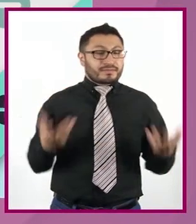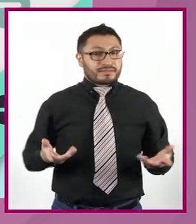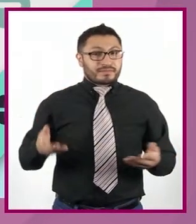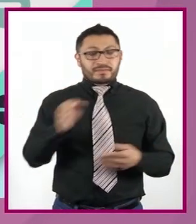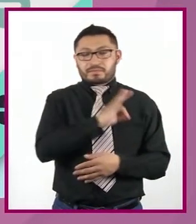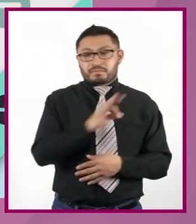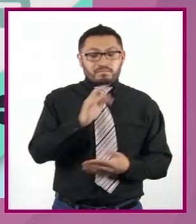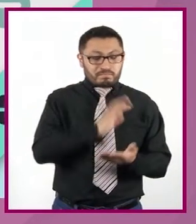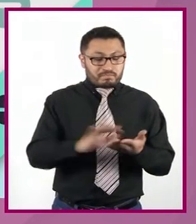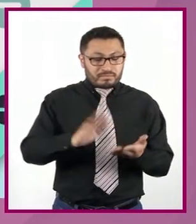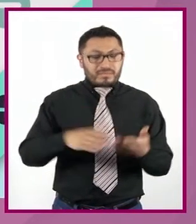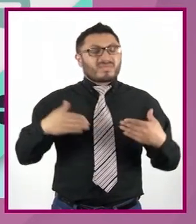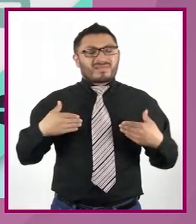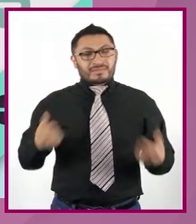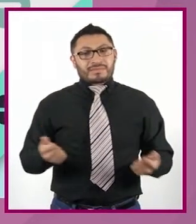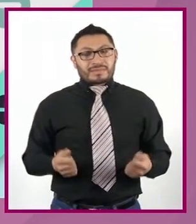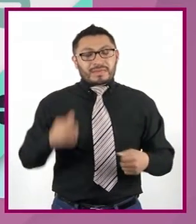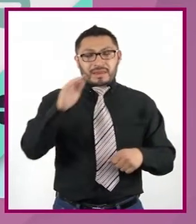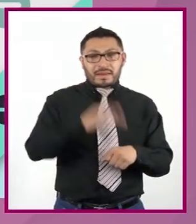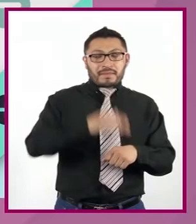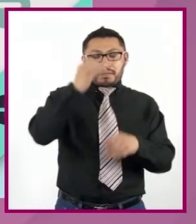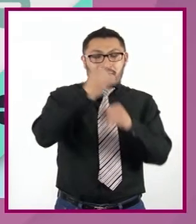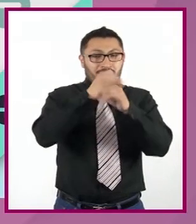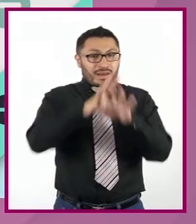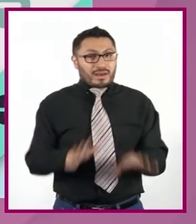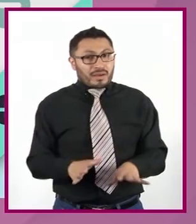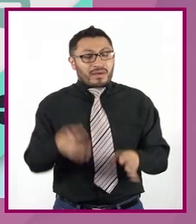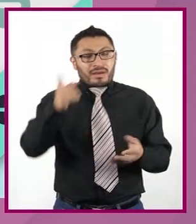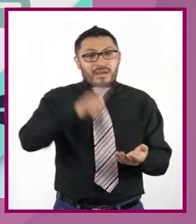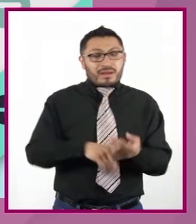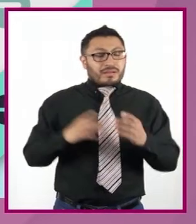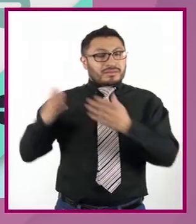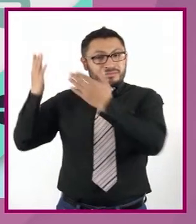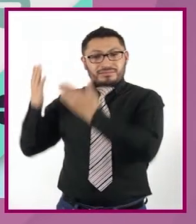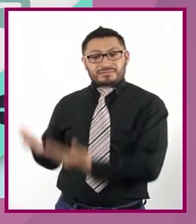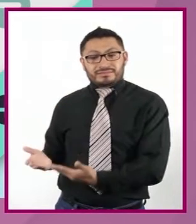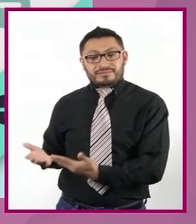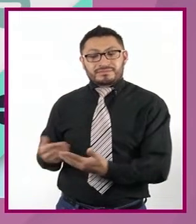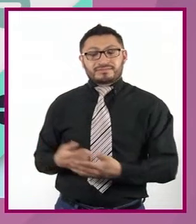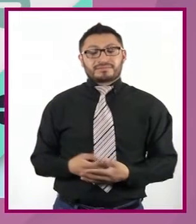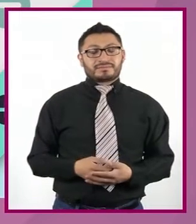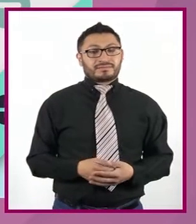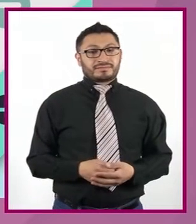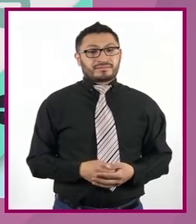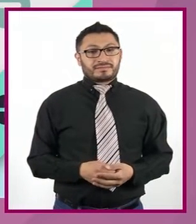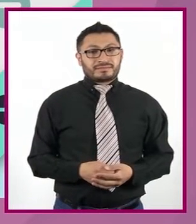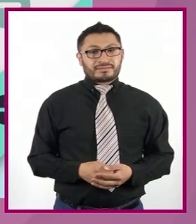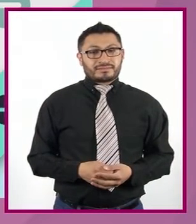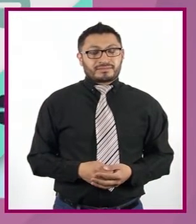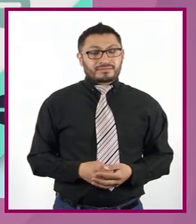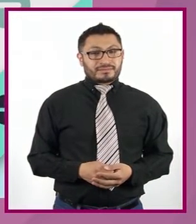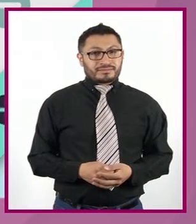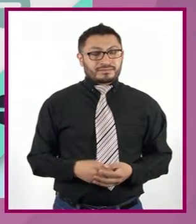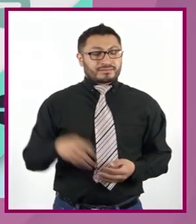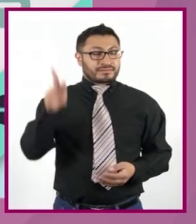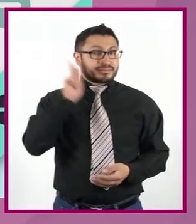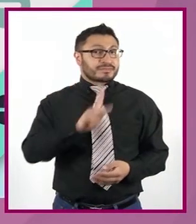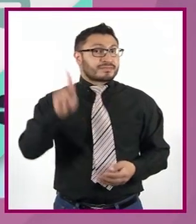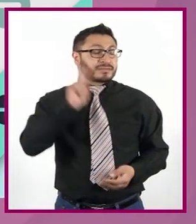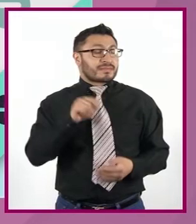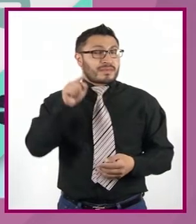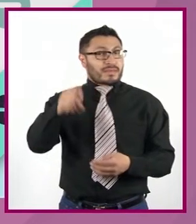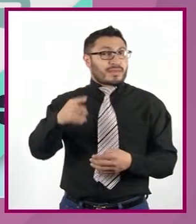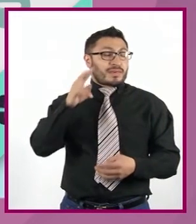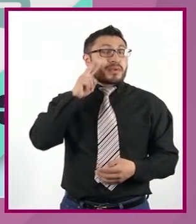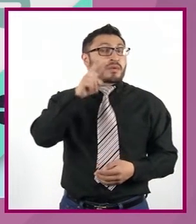¿Pueden leer o interpretar más información contenida en esta gráfica? Para comprobar lo que observaste